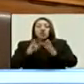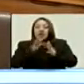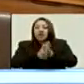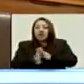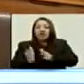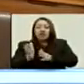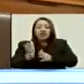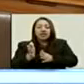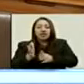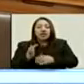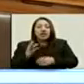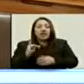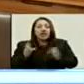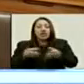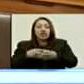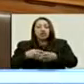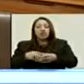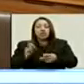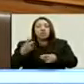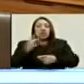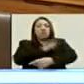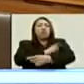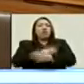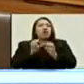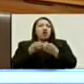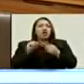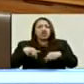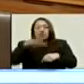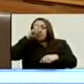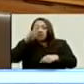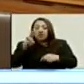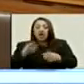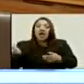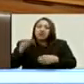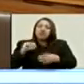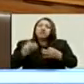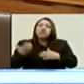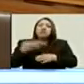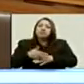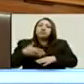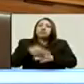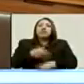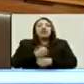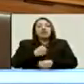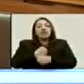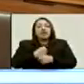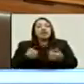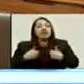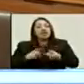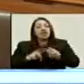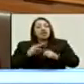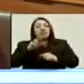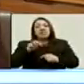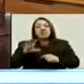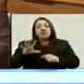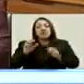línea que el Congreso de la República, primer poder del Estado, ha venido permanentemente trabajando. Tenemos desde el